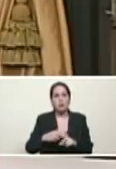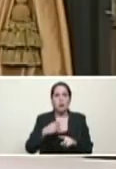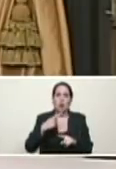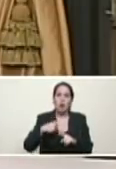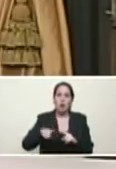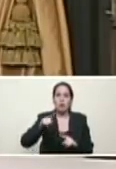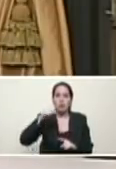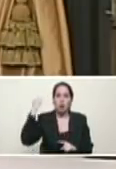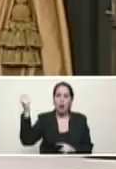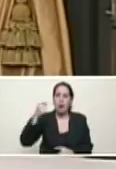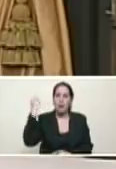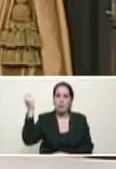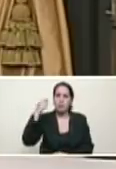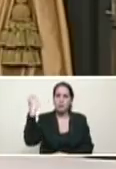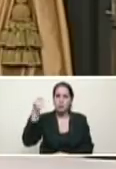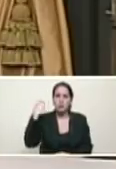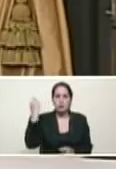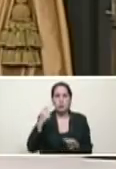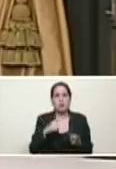Fernando de Apure,